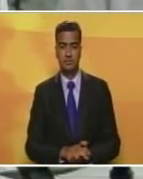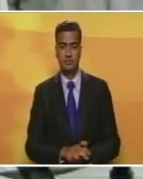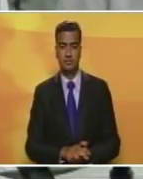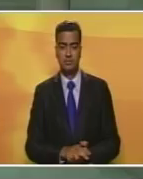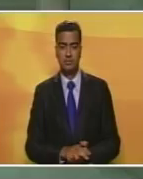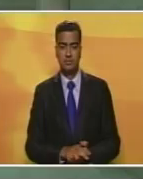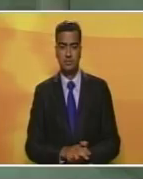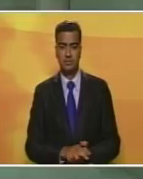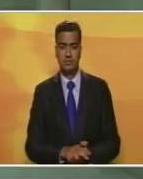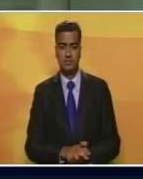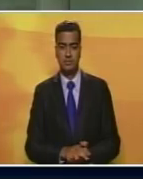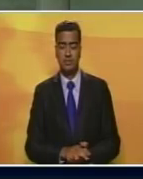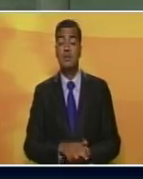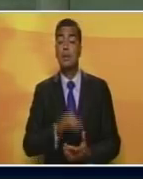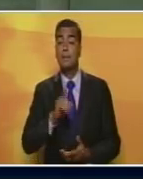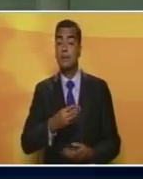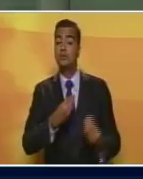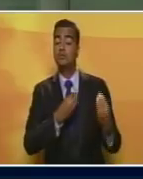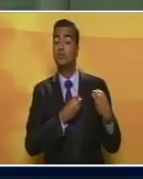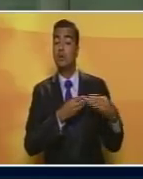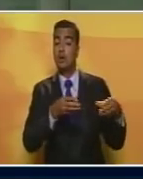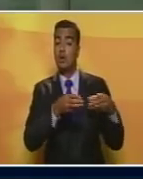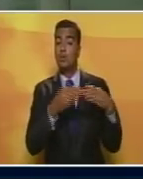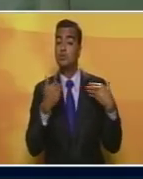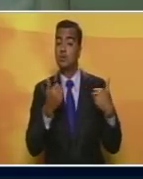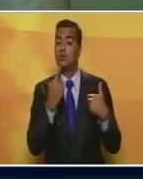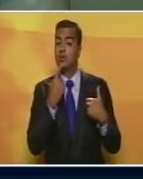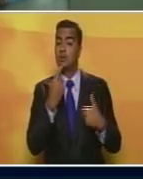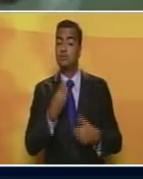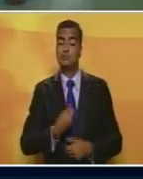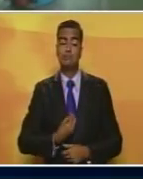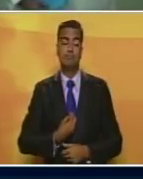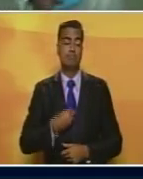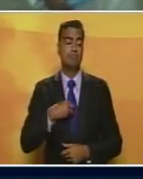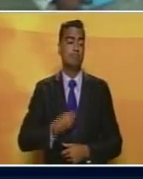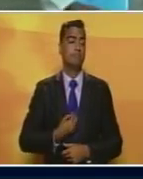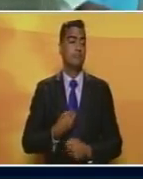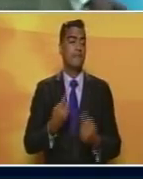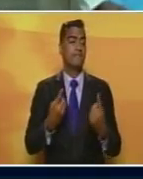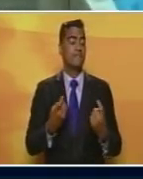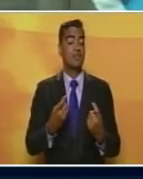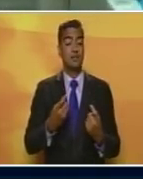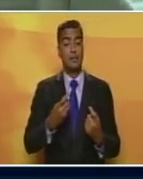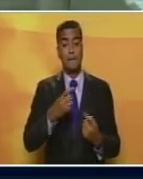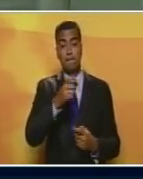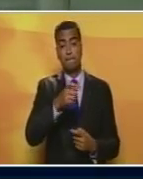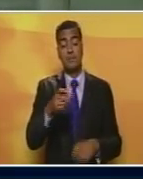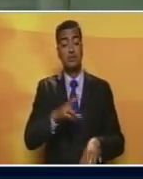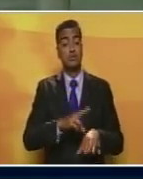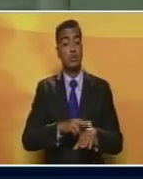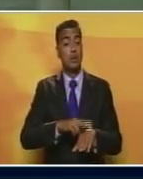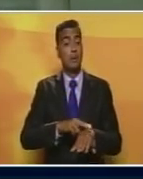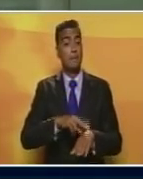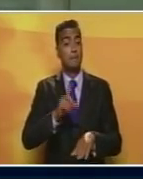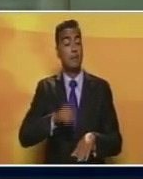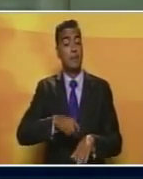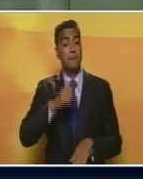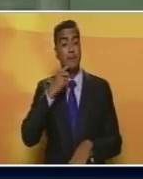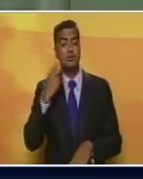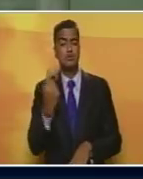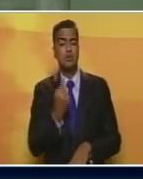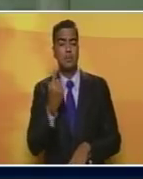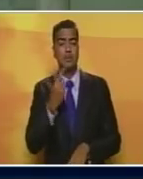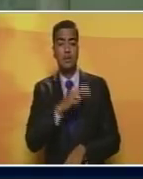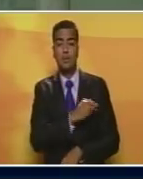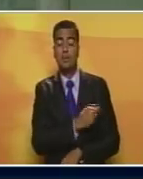infecciones en lo que es vaginosis bacteriana y no consiguieron los antibióticos, no consiguieron los recursos para adquirir los antibióticos en los